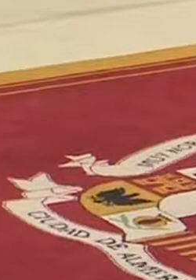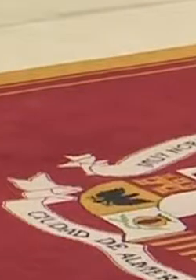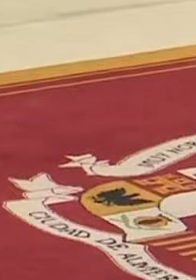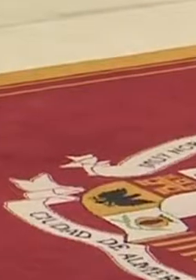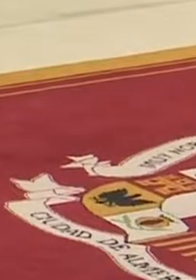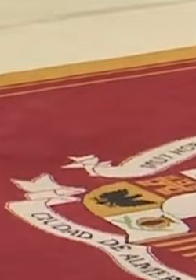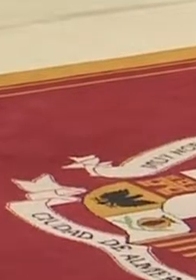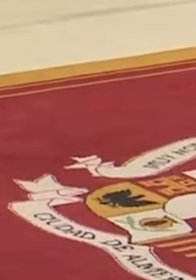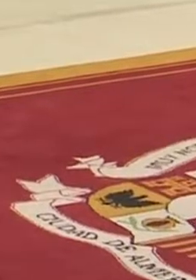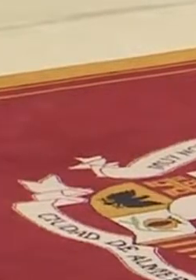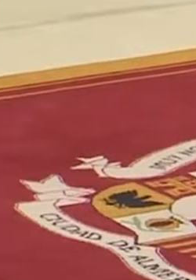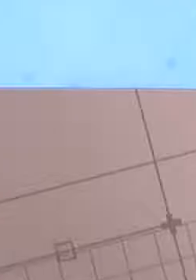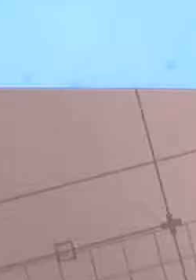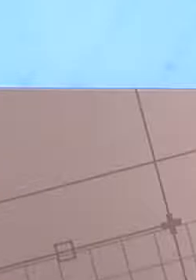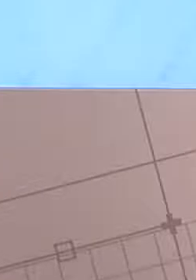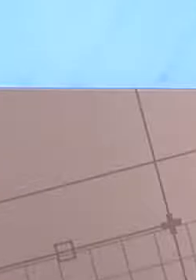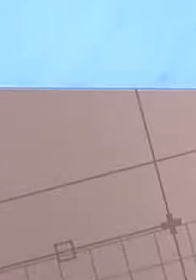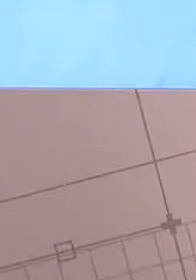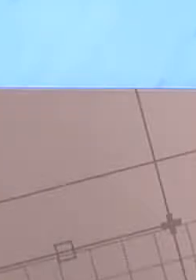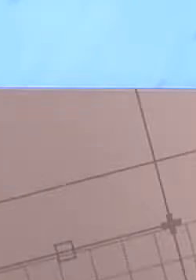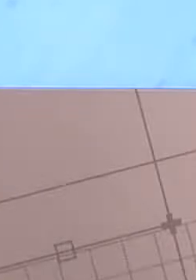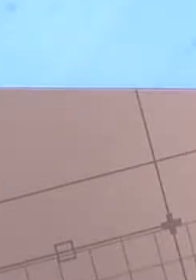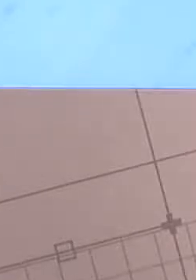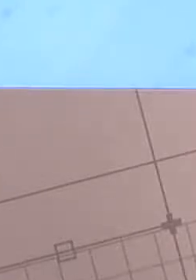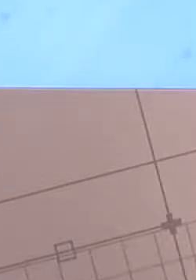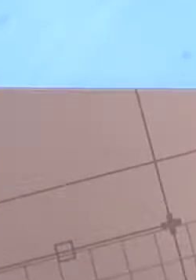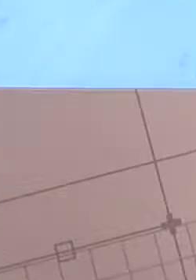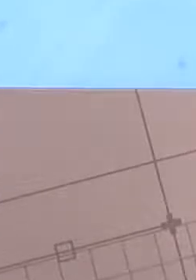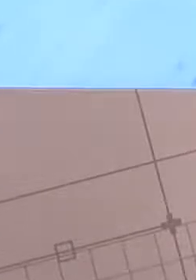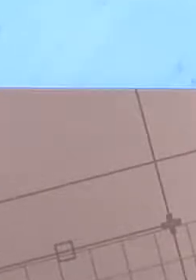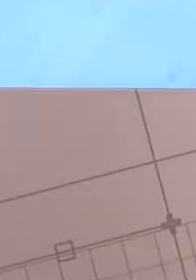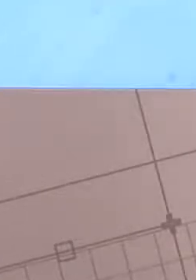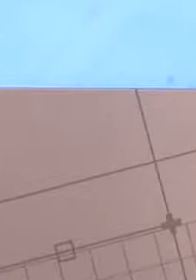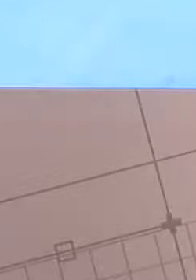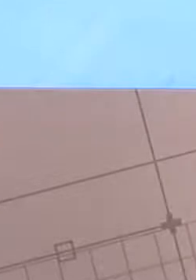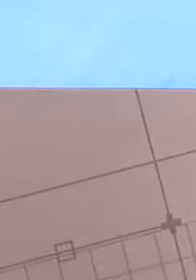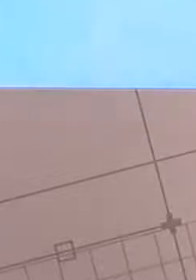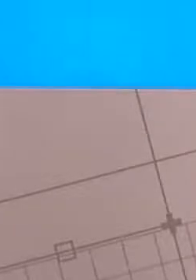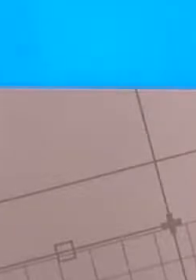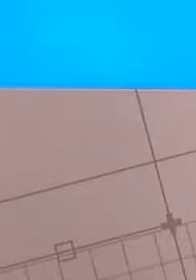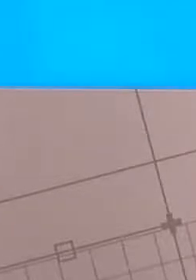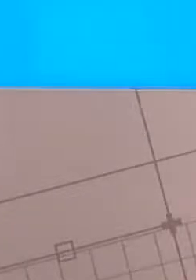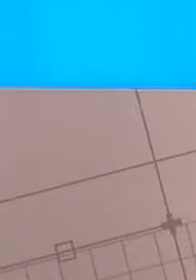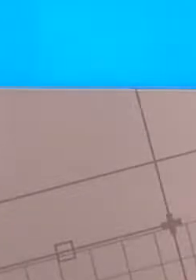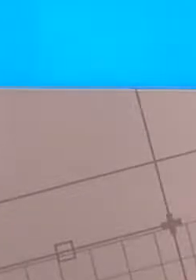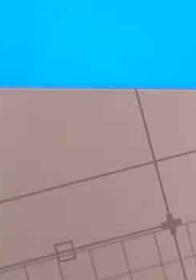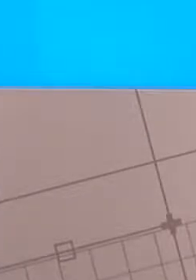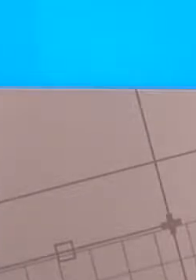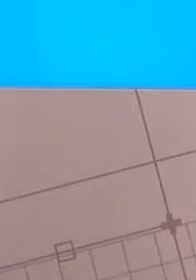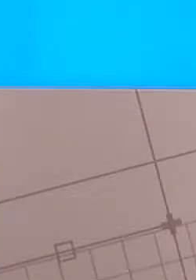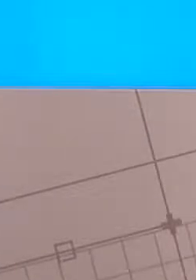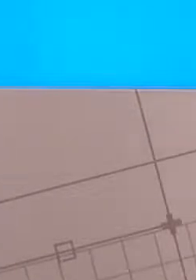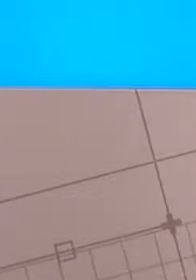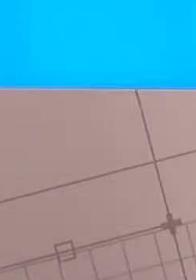amortización de préstamos. Uno de los puntos que se ha conseguido la unanimidad de toda la corporación municipal ha sido el del cambio del nombre